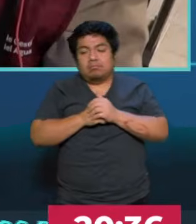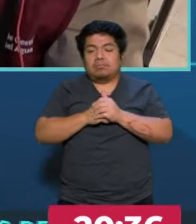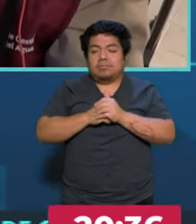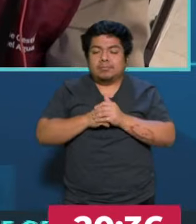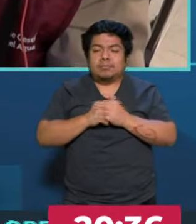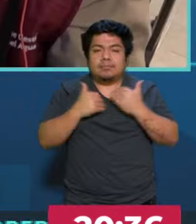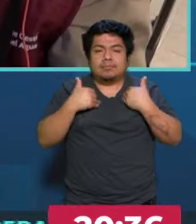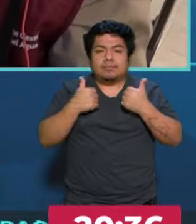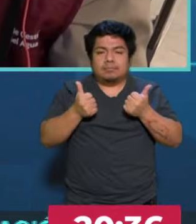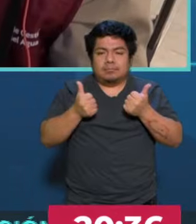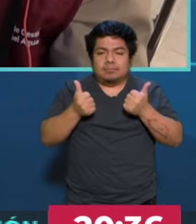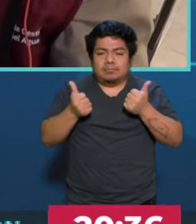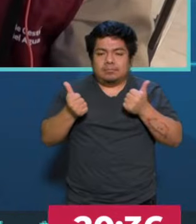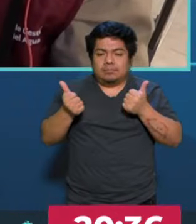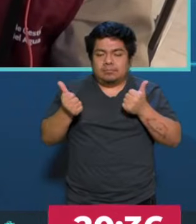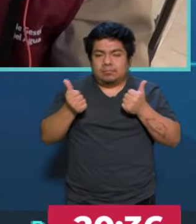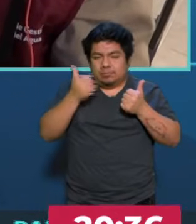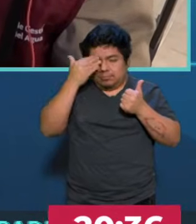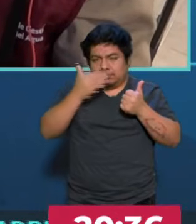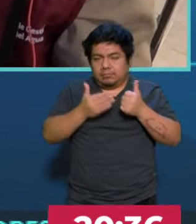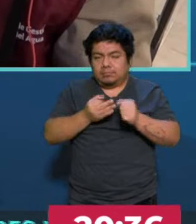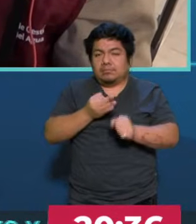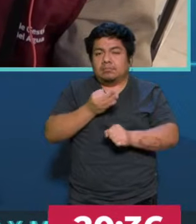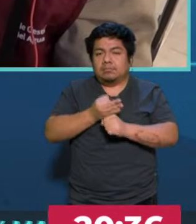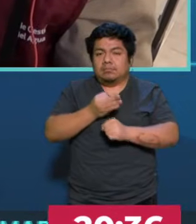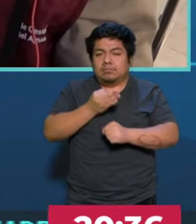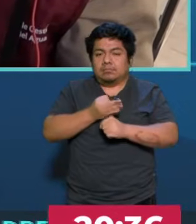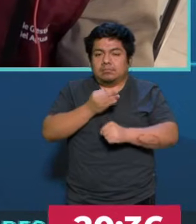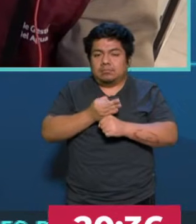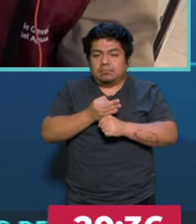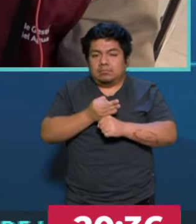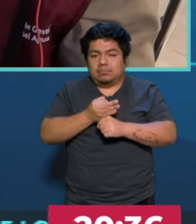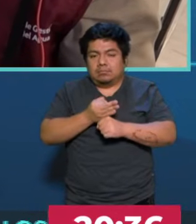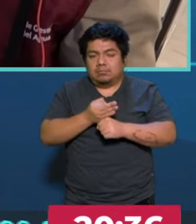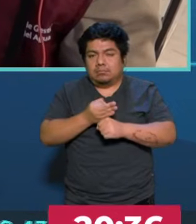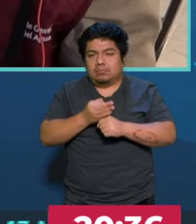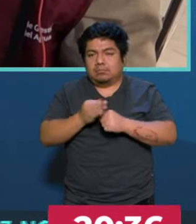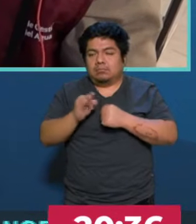Claro, en llamadas... Ya te la comenté hace un momento, en este instante estamos hablando de